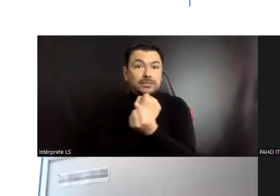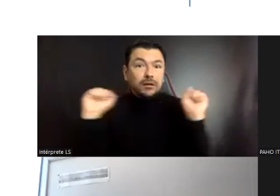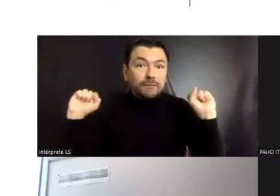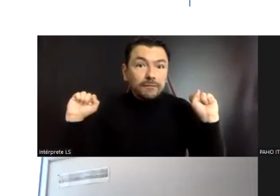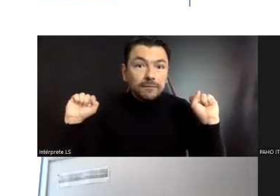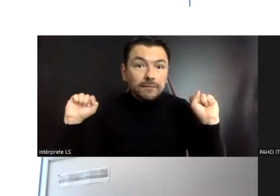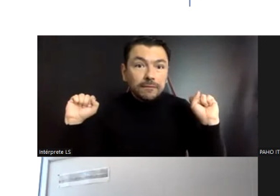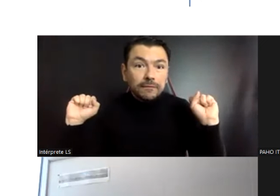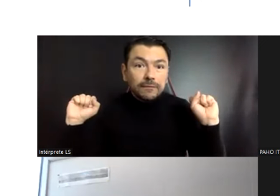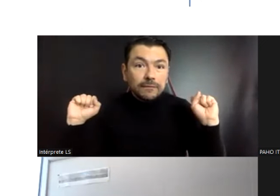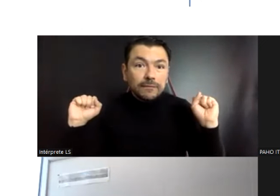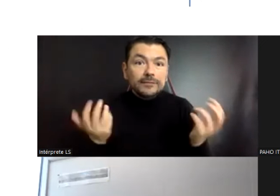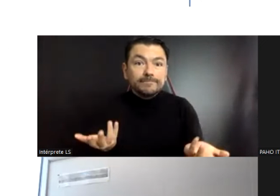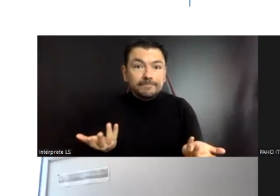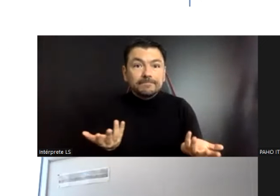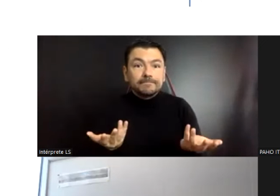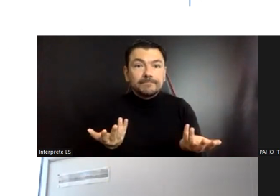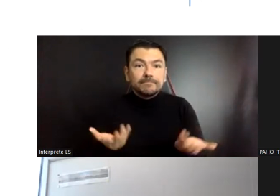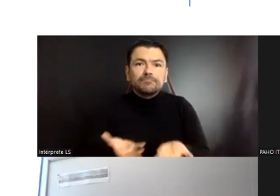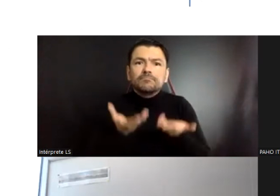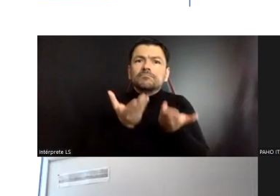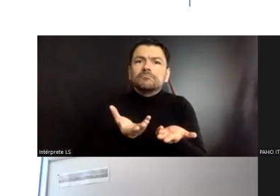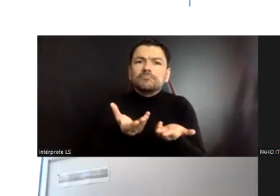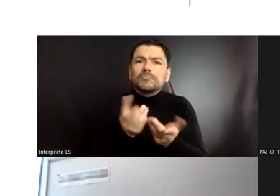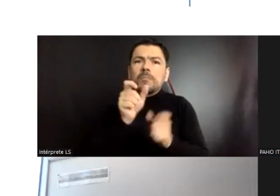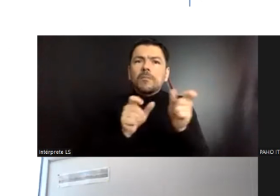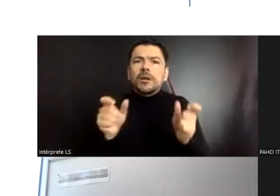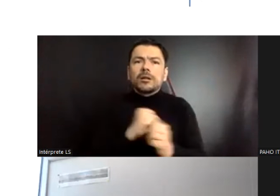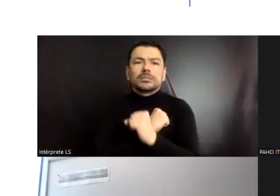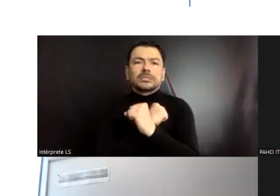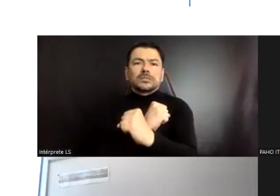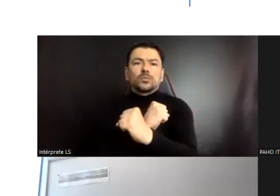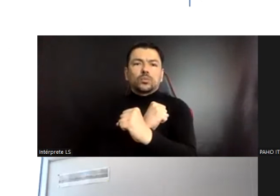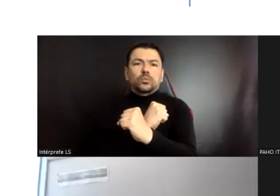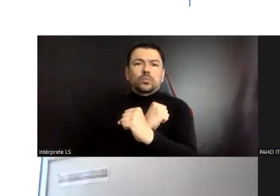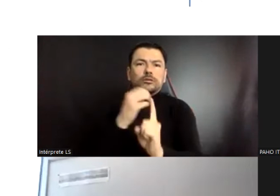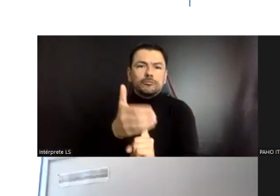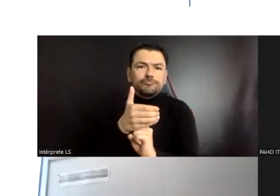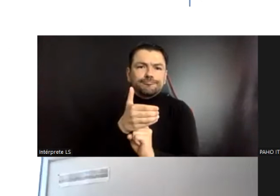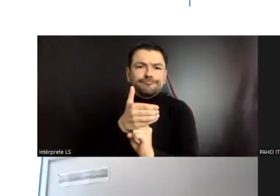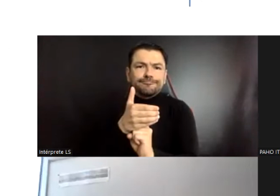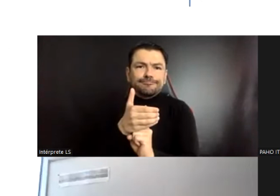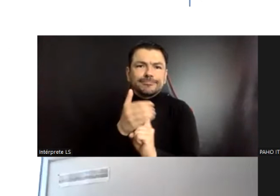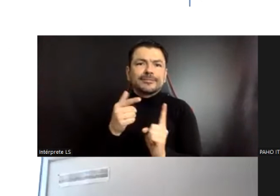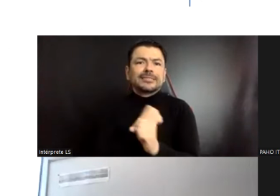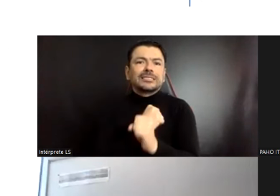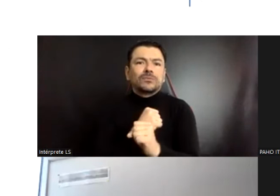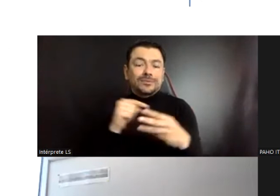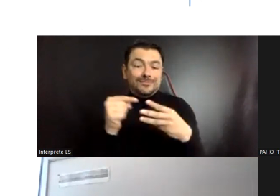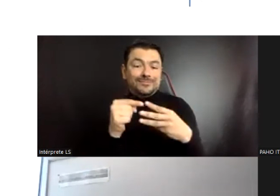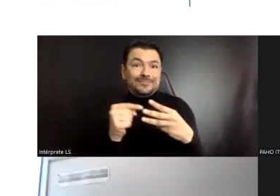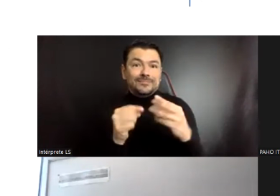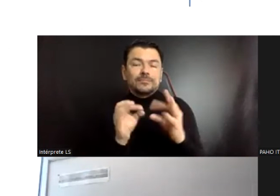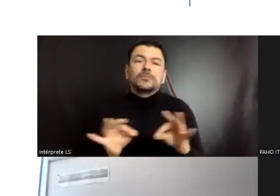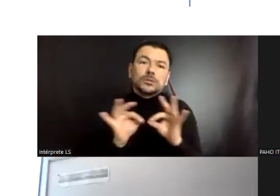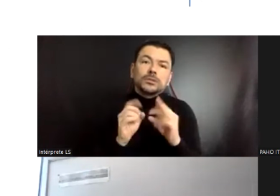luego, ofrecer seguridad a la población de la comunidad. Son temas de seguridad. Los tres van a estar definidos dentro